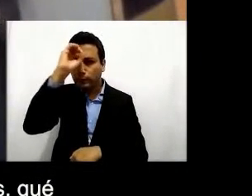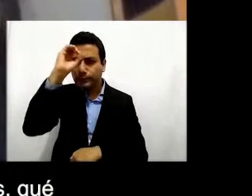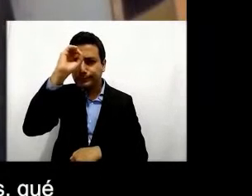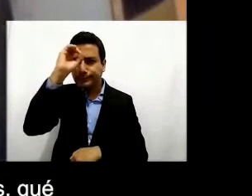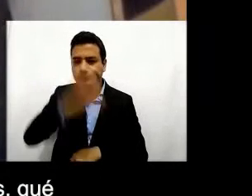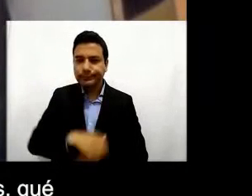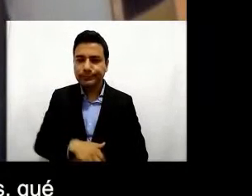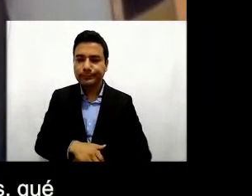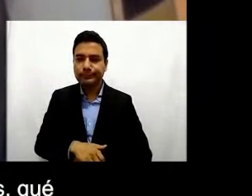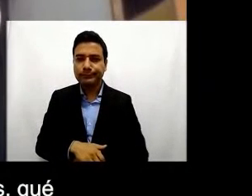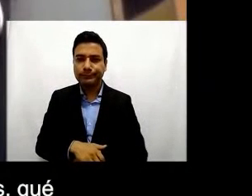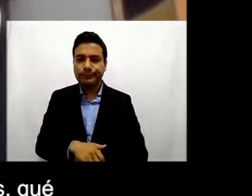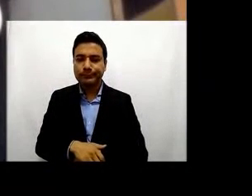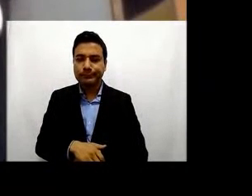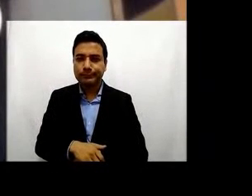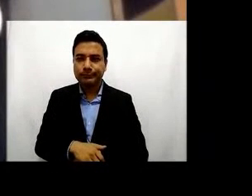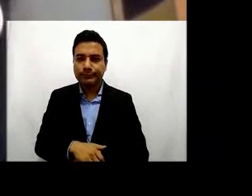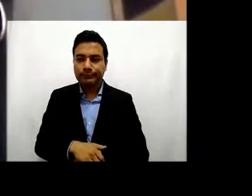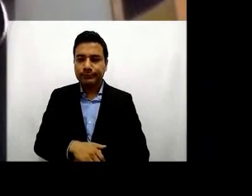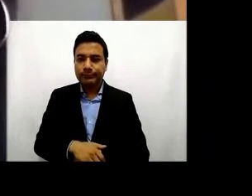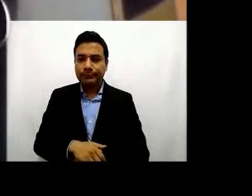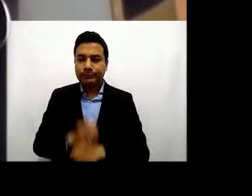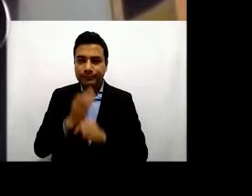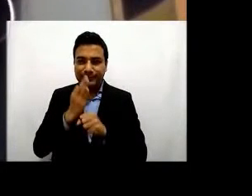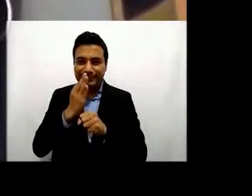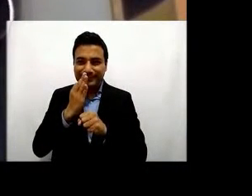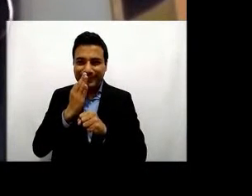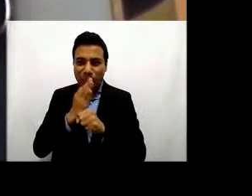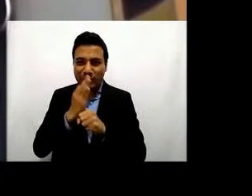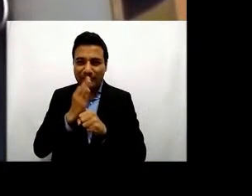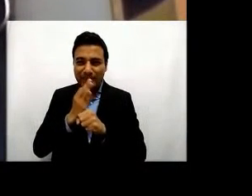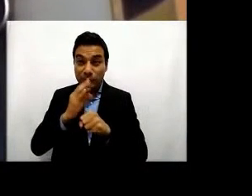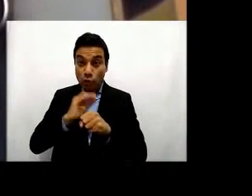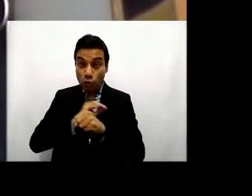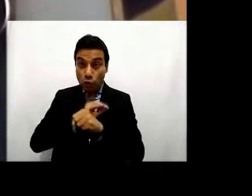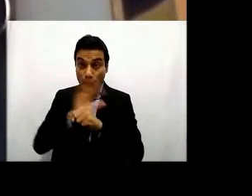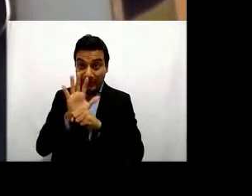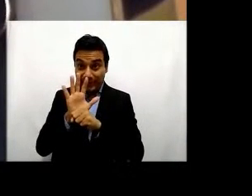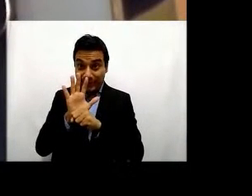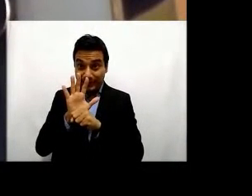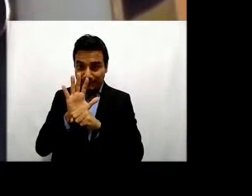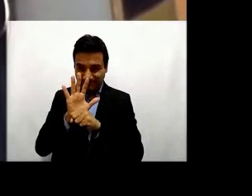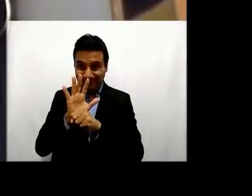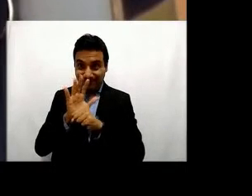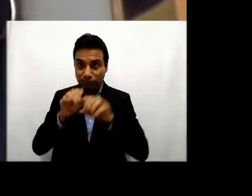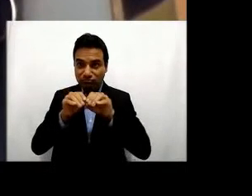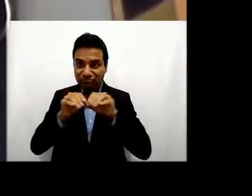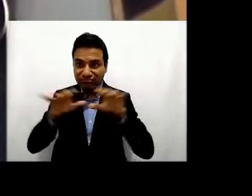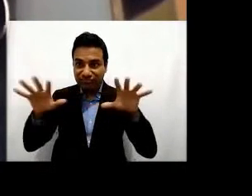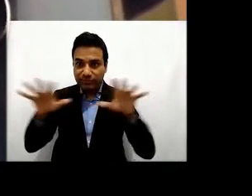la aparición del COVID-19 en los sistemas de innovación pública?